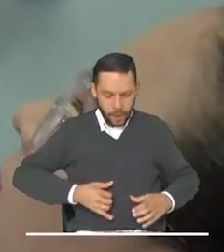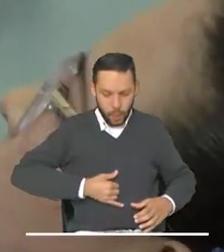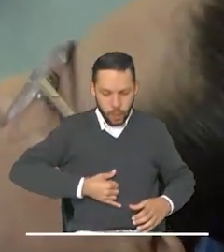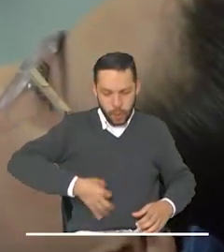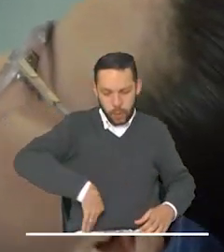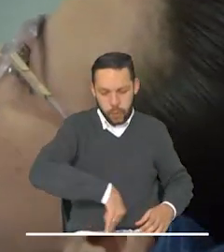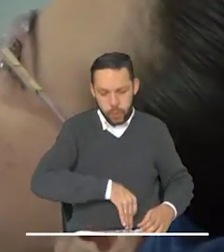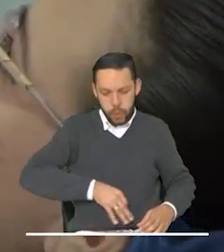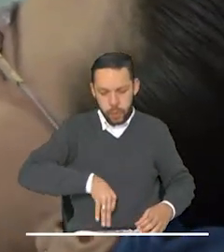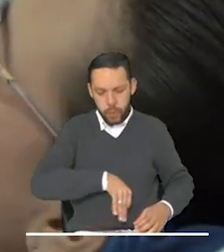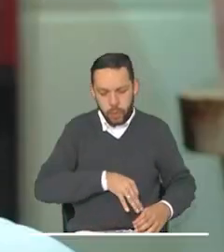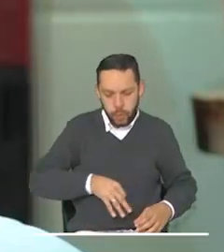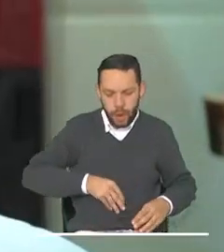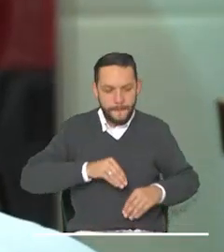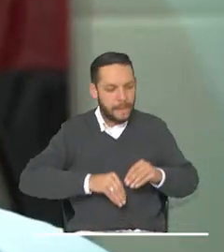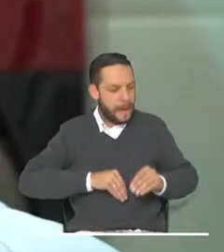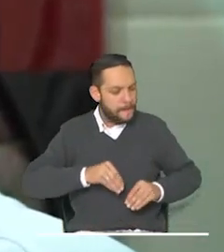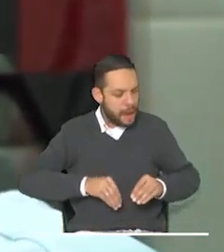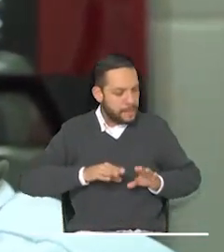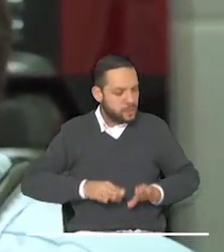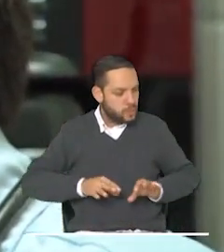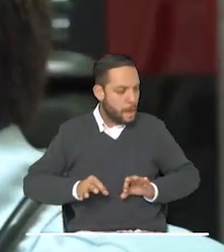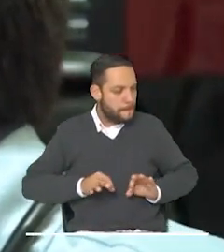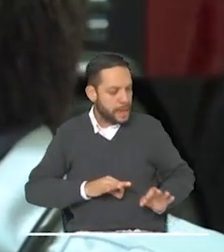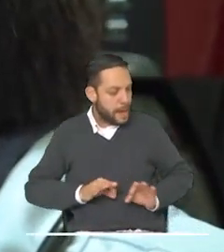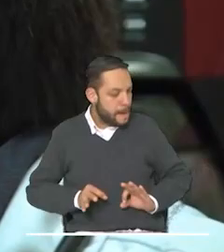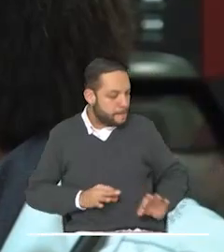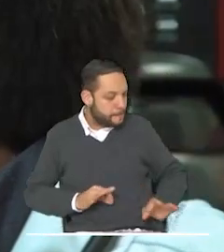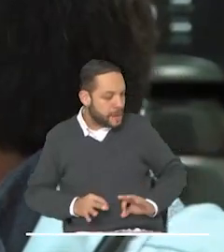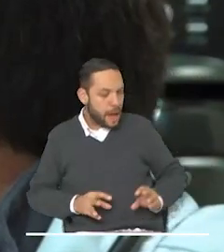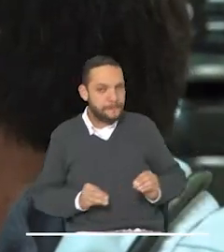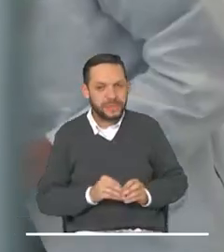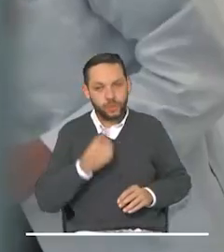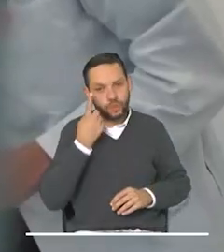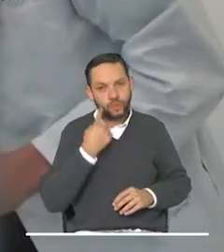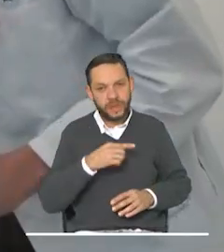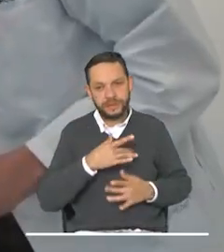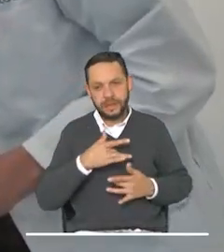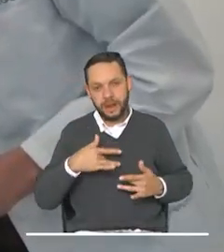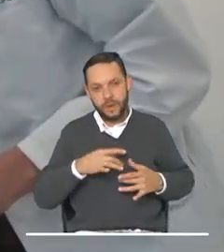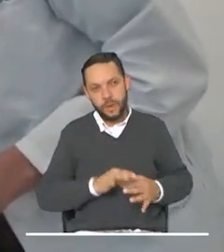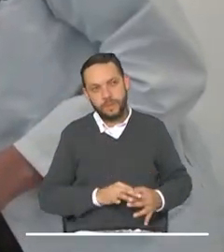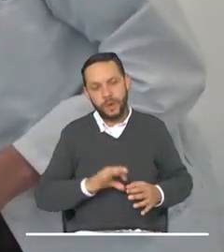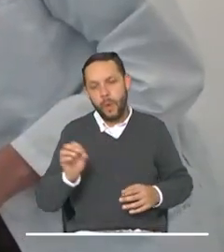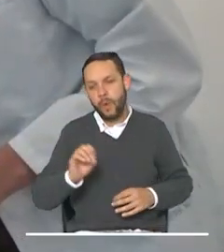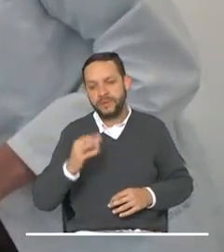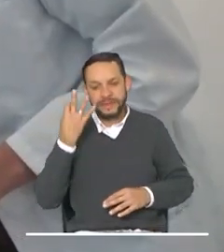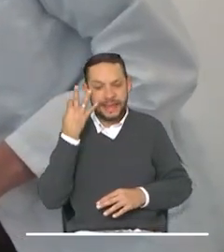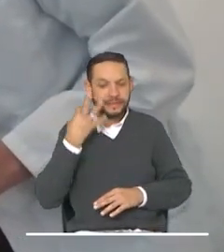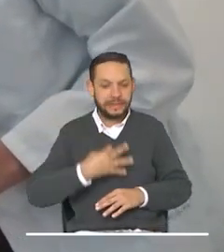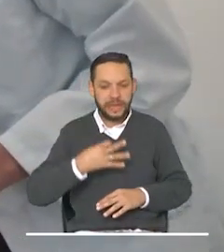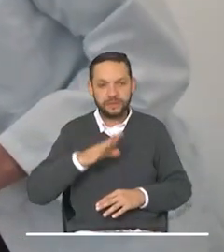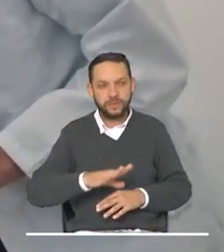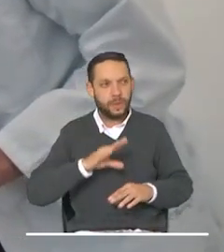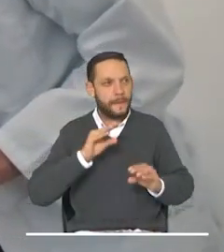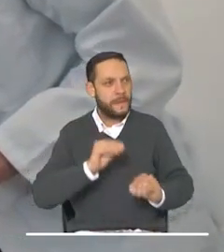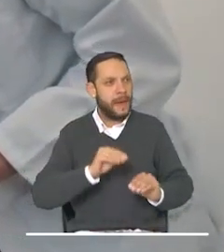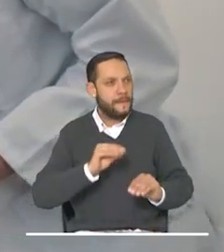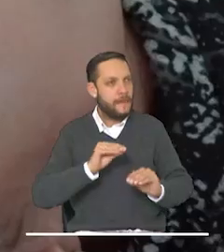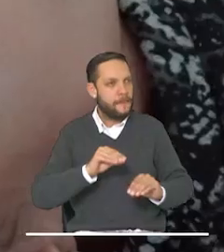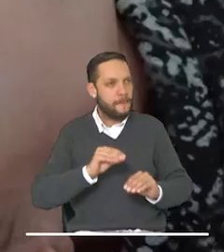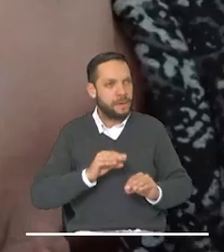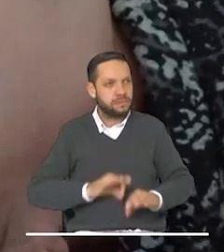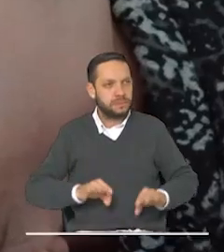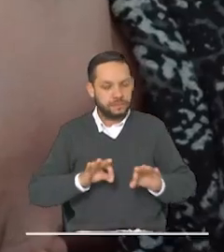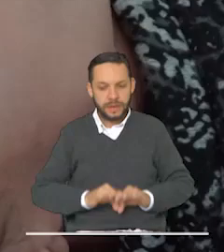a la prevención tenemos el día para tu salud día para tu alma tres días donde hacemos prevención y